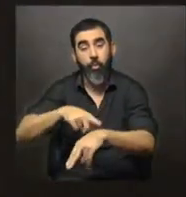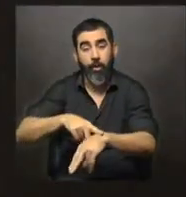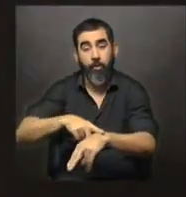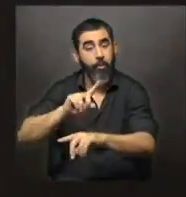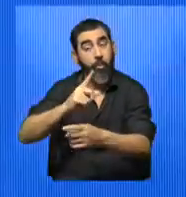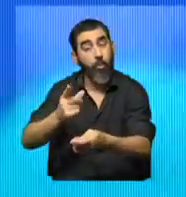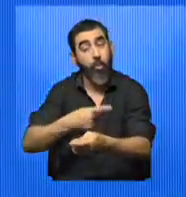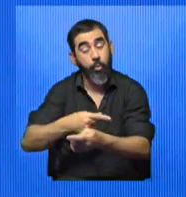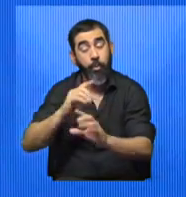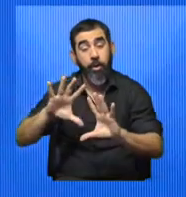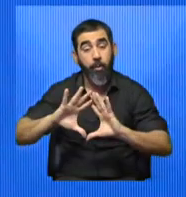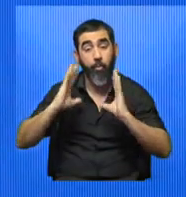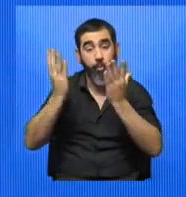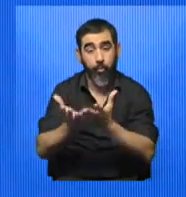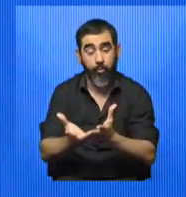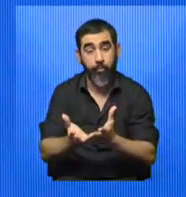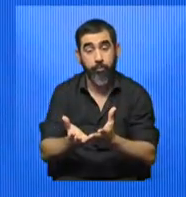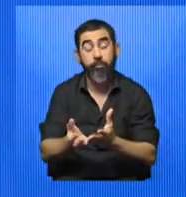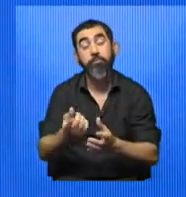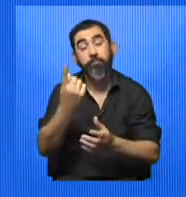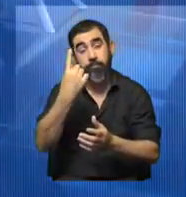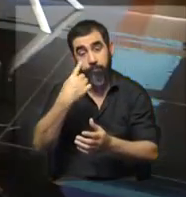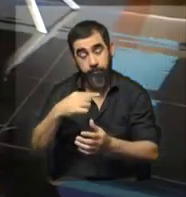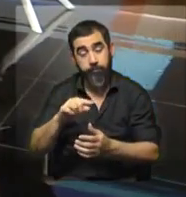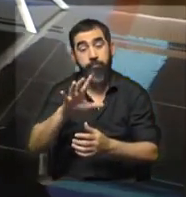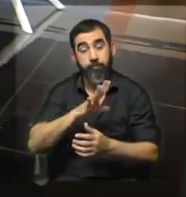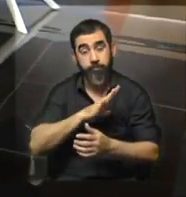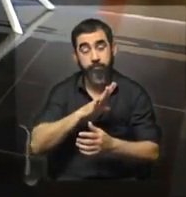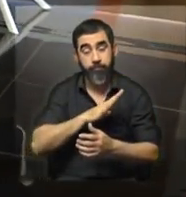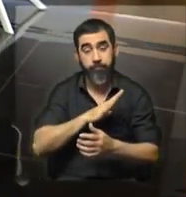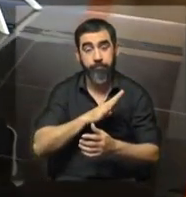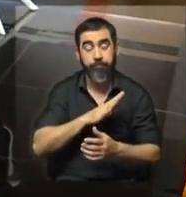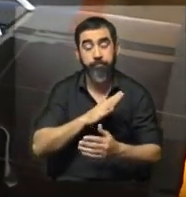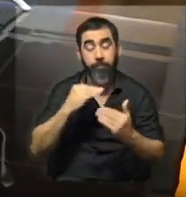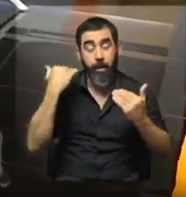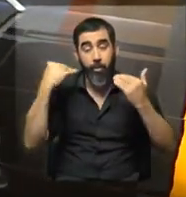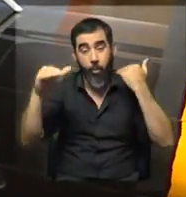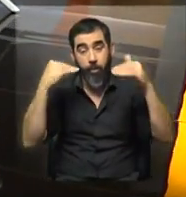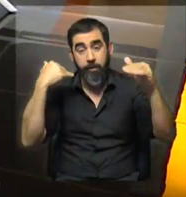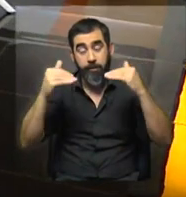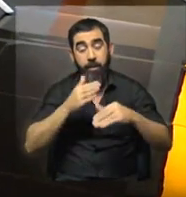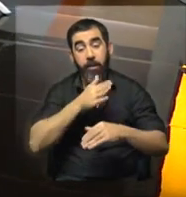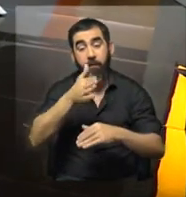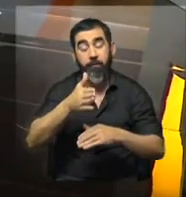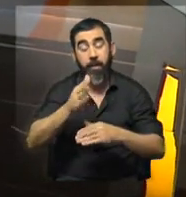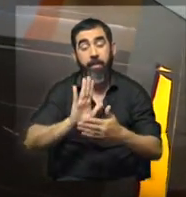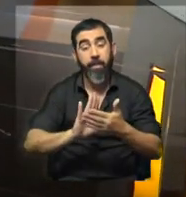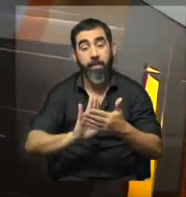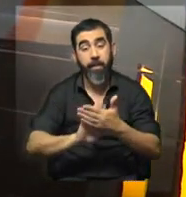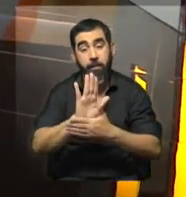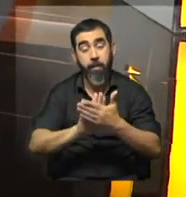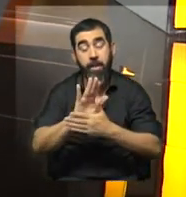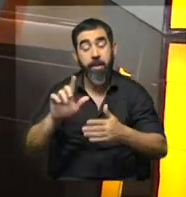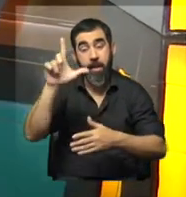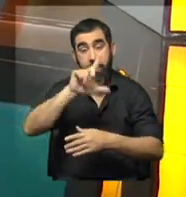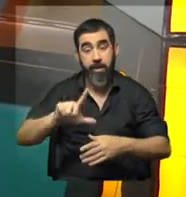en el mundo. Por lo tanto, ahí nos encontramos con que los adolescentes que asisten al turno matutino en el